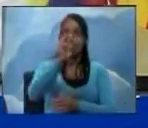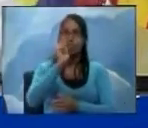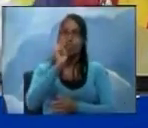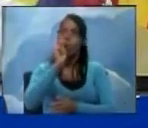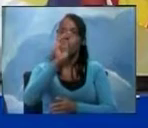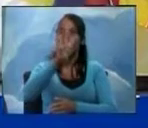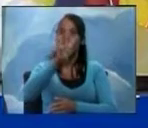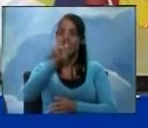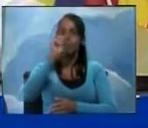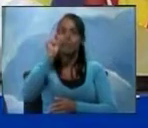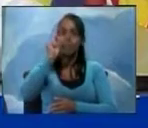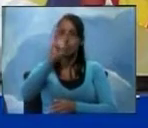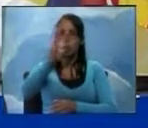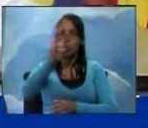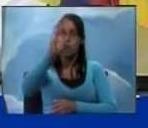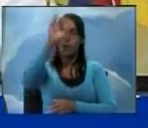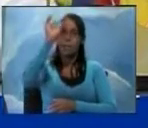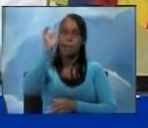www. Ponga